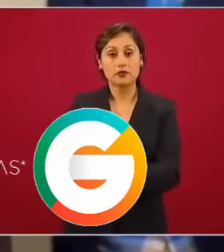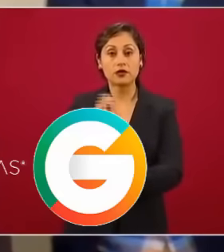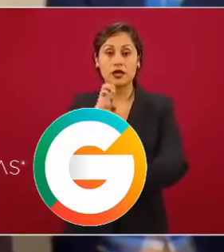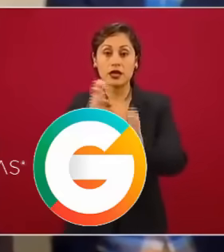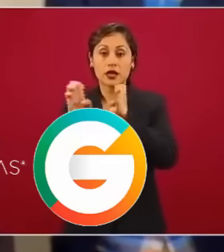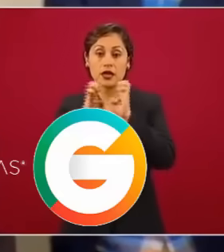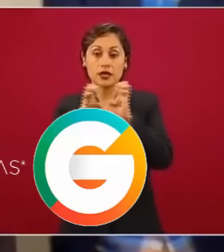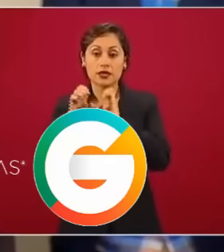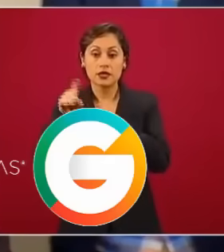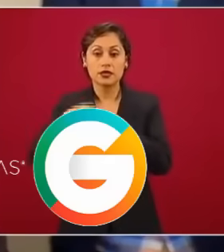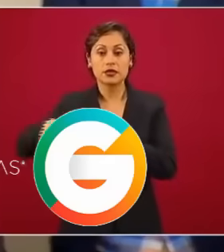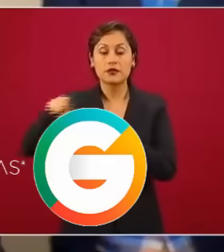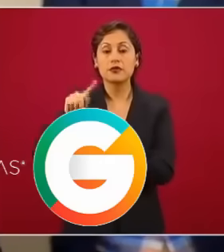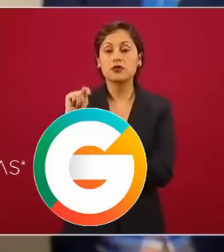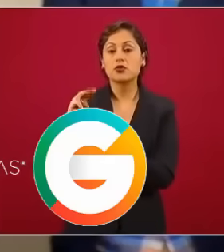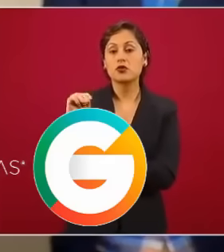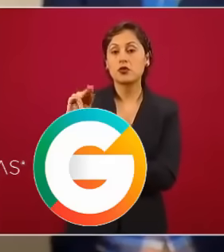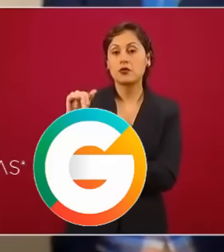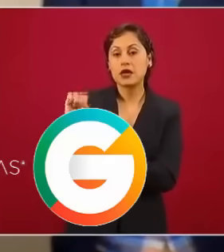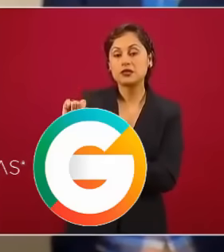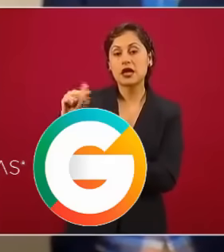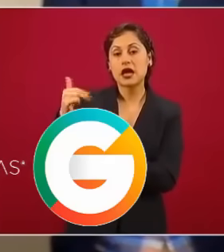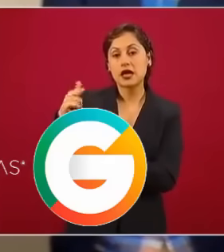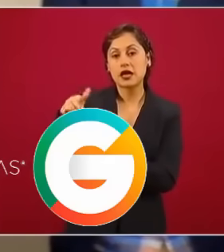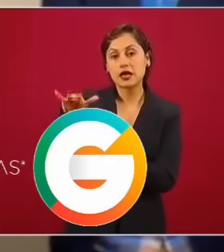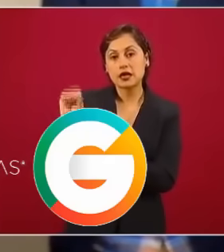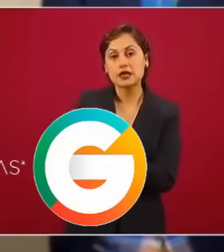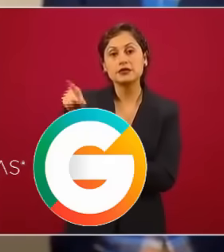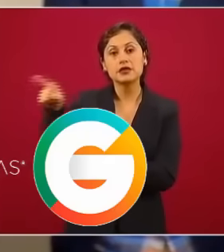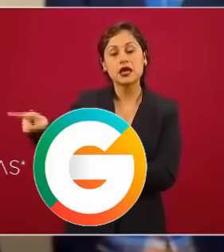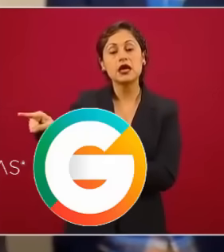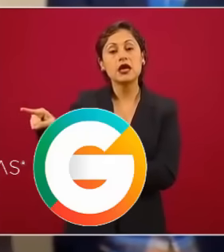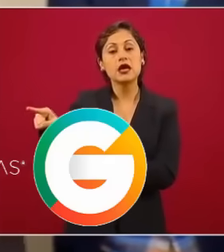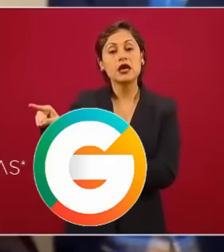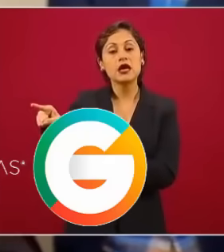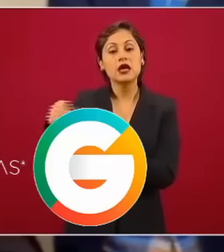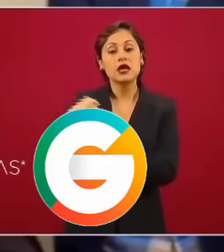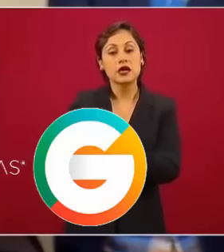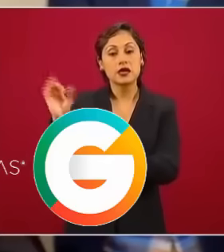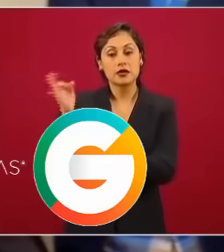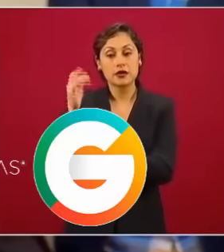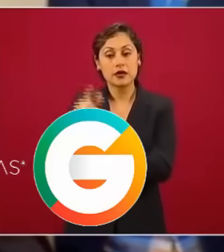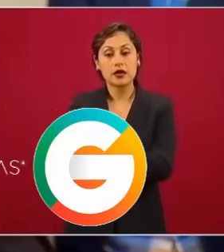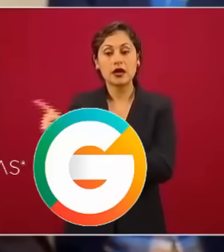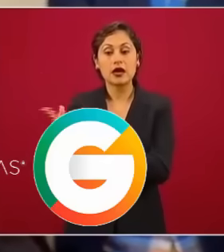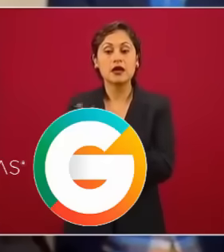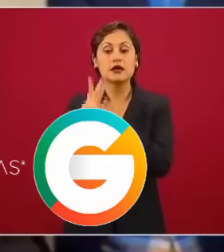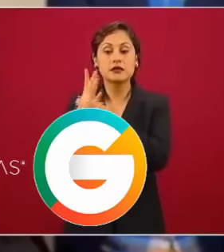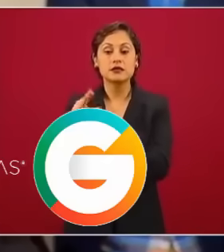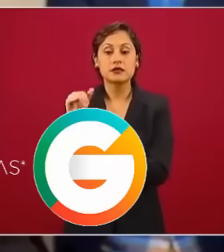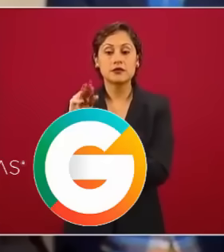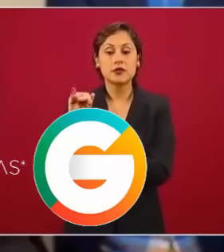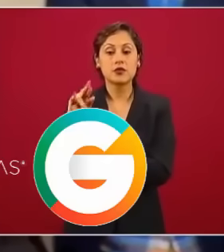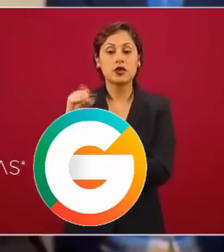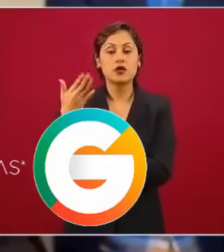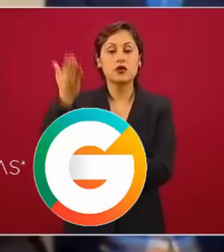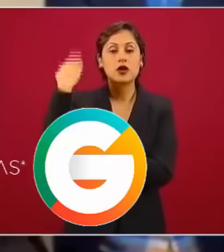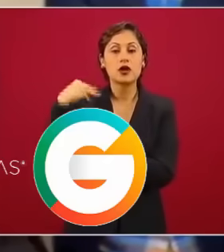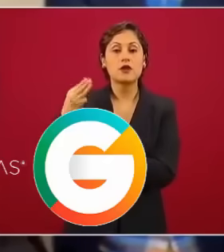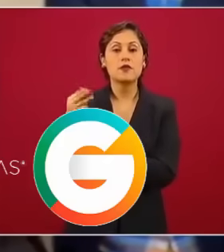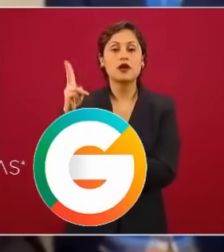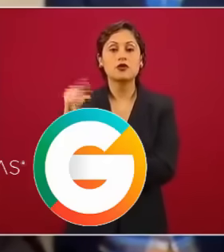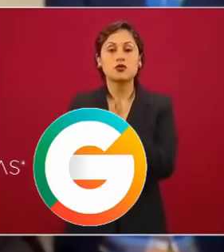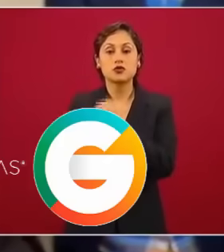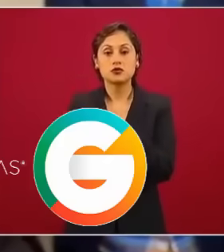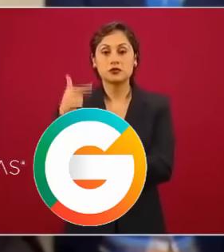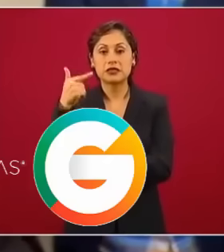general de división en retiro Tomás Ángeles de Aguajare. El general señala a pregunta expresa de Marmolejo que en una reunión sostenida en mayo de